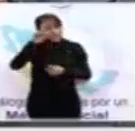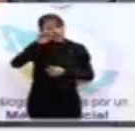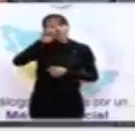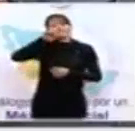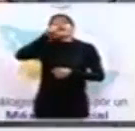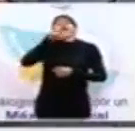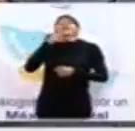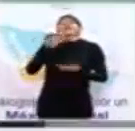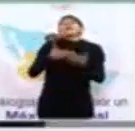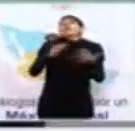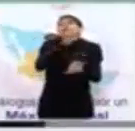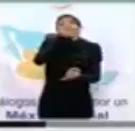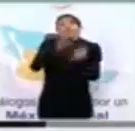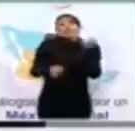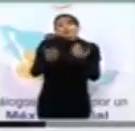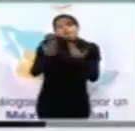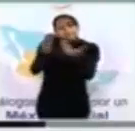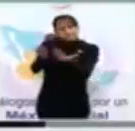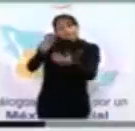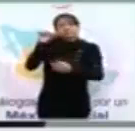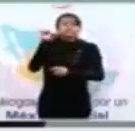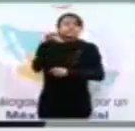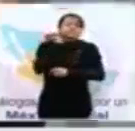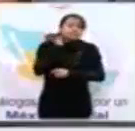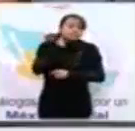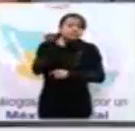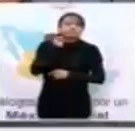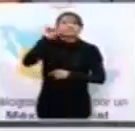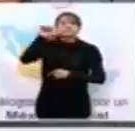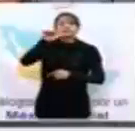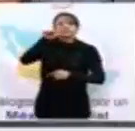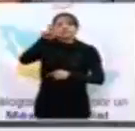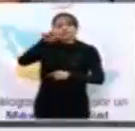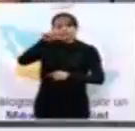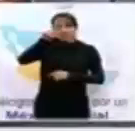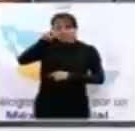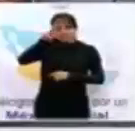final para cerrar, senador Salvador López Brito, adelante, gracias.